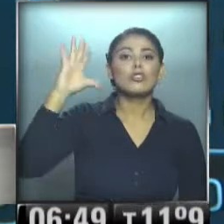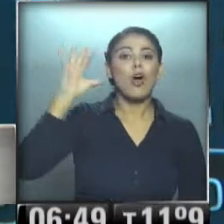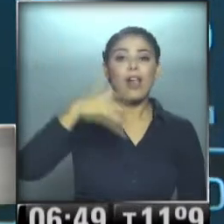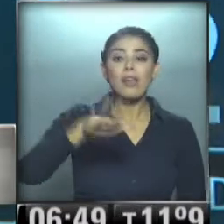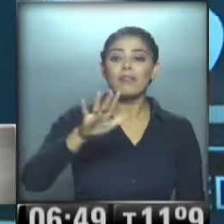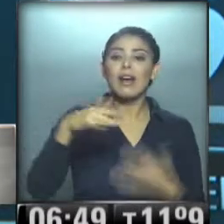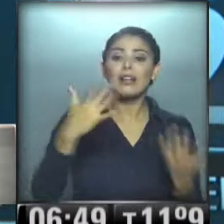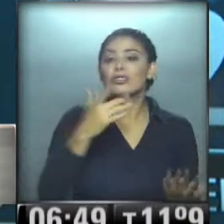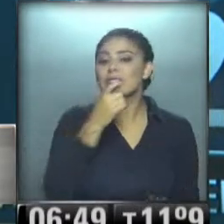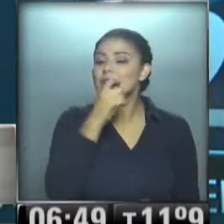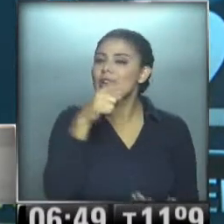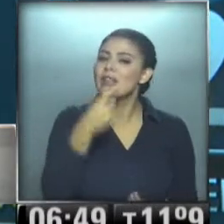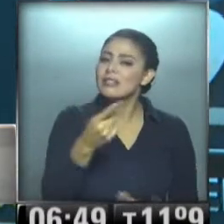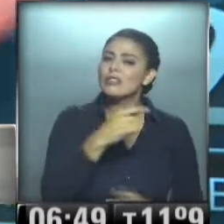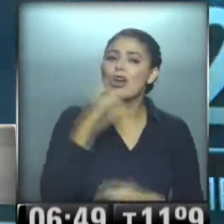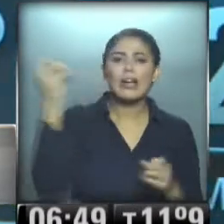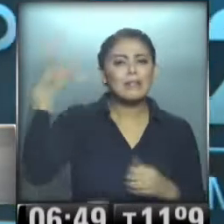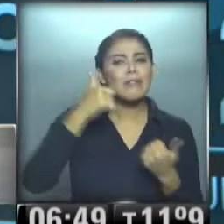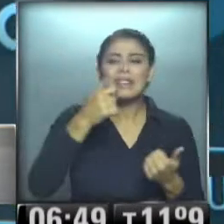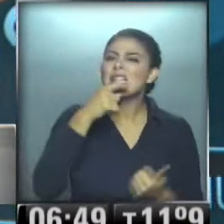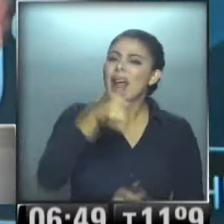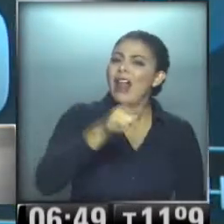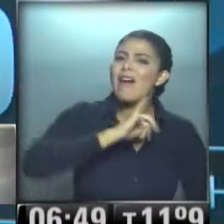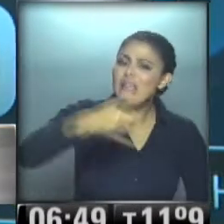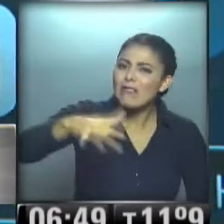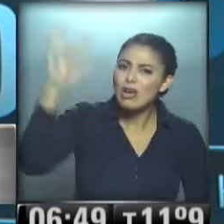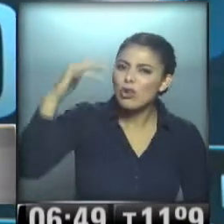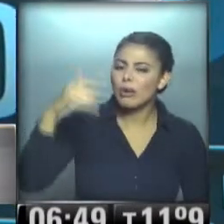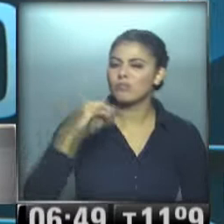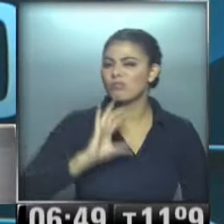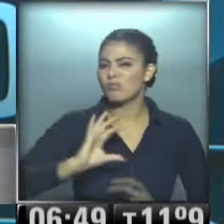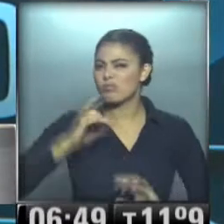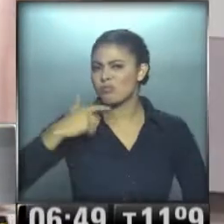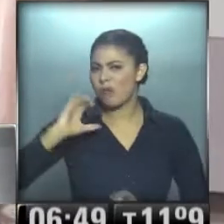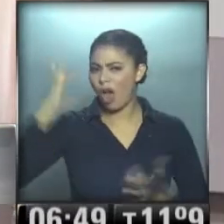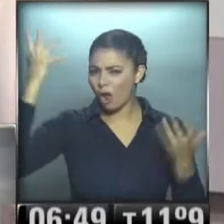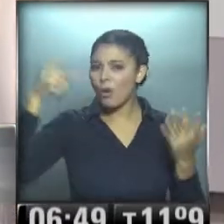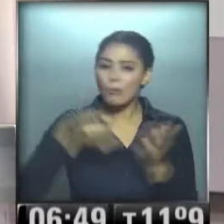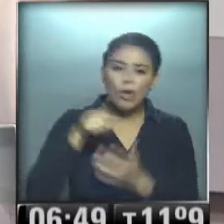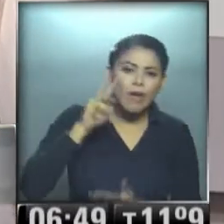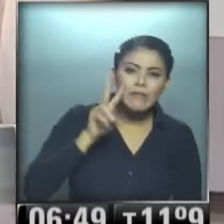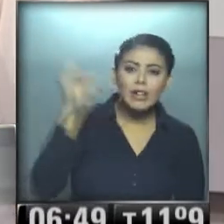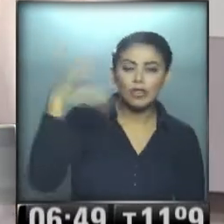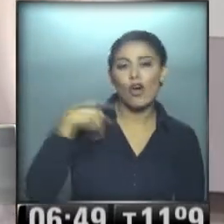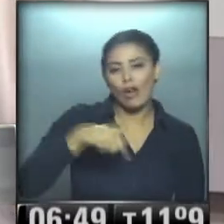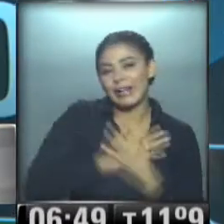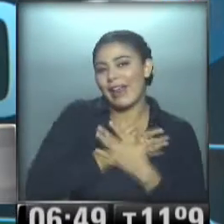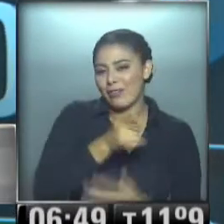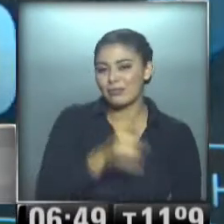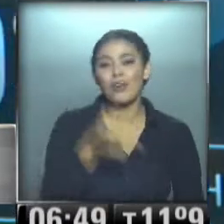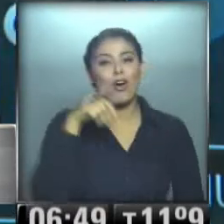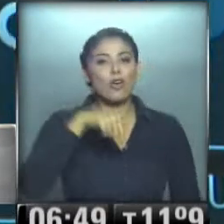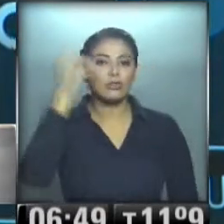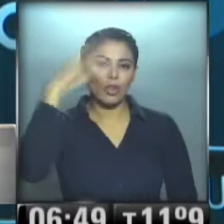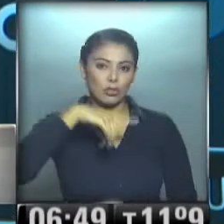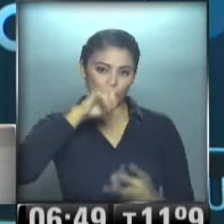Nadia. Entonces, cuando nos presenta buen tiempo, lo queremos. Cuando nos avisa de la lluvia, nos podemos poner de mal humor. Pero hoy, con ese hoy solazo de la mañana... Hoy tenemos sol toda la